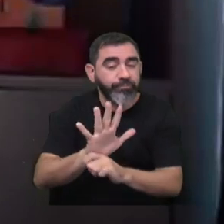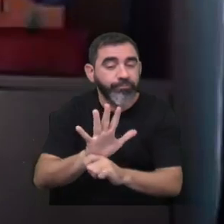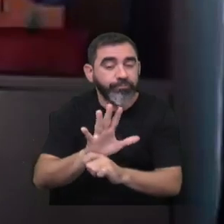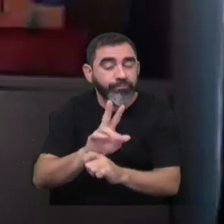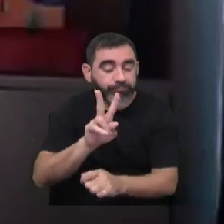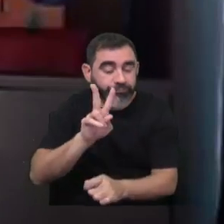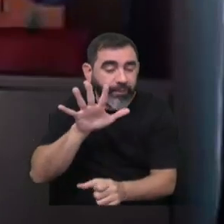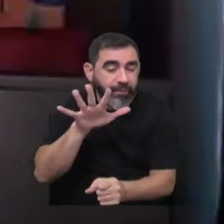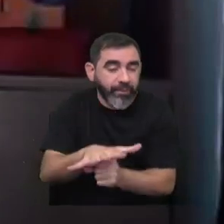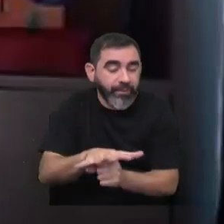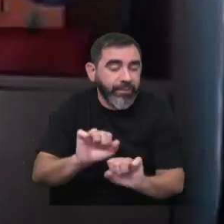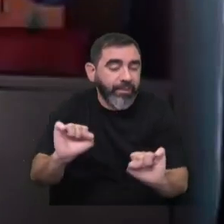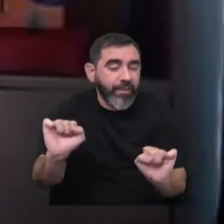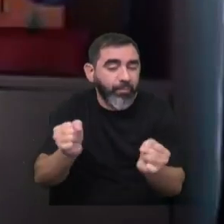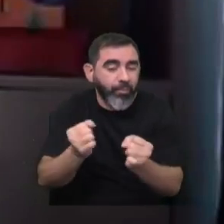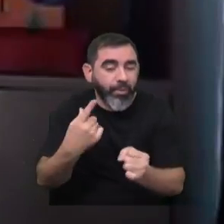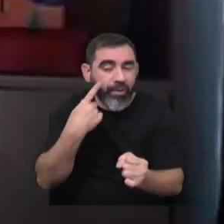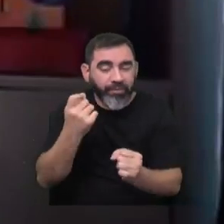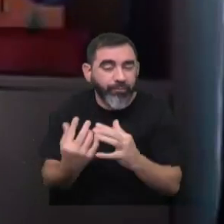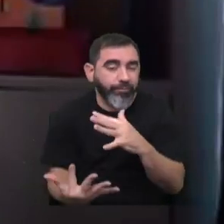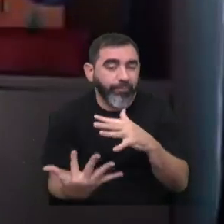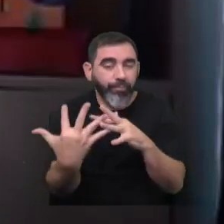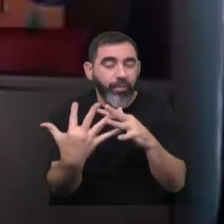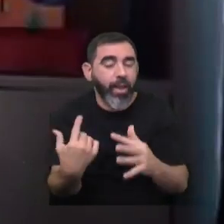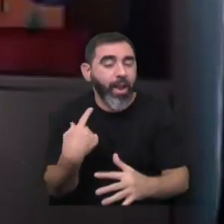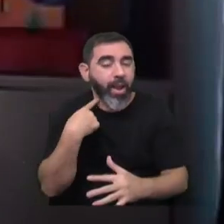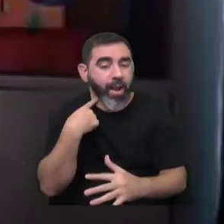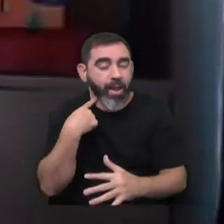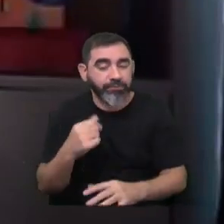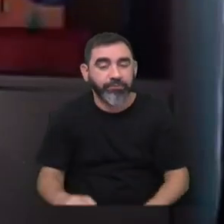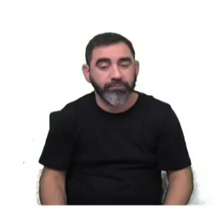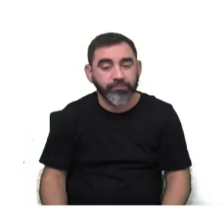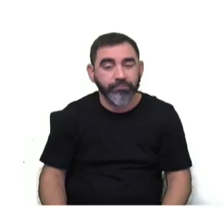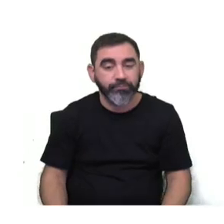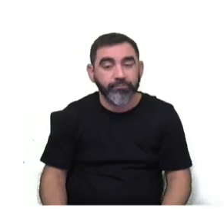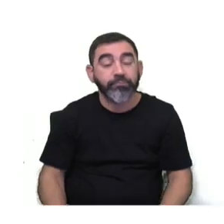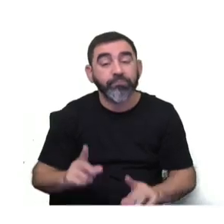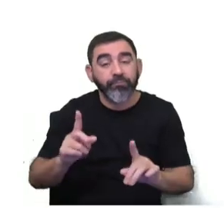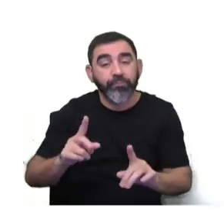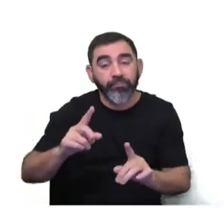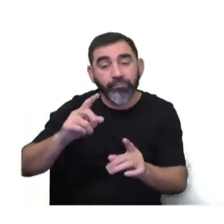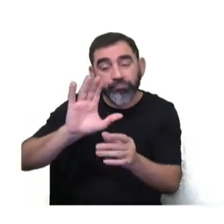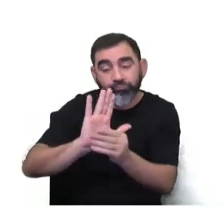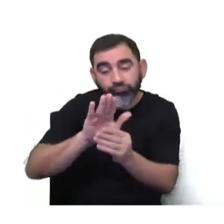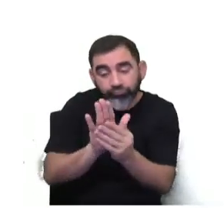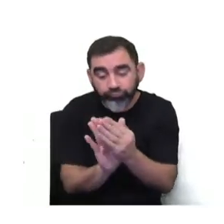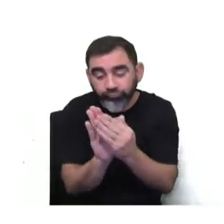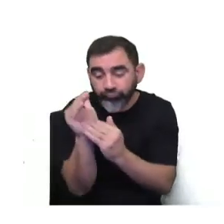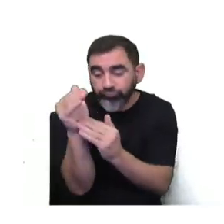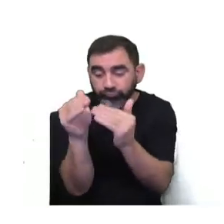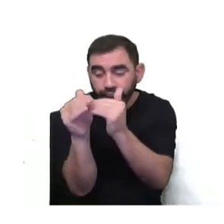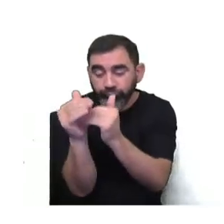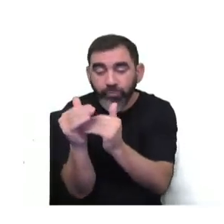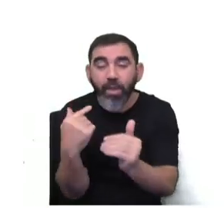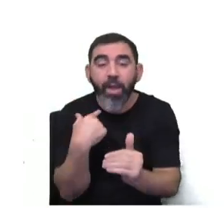de tapón frío que evita que se escape el gas de la botella. Y por otra parte, la forma cóncava de la cuchara haría como que el